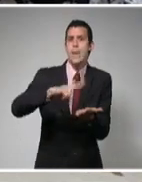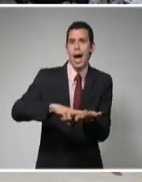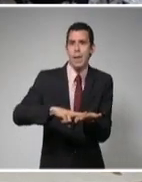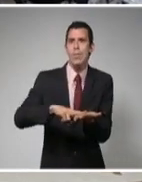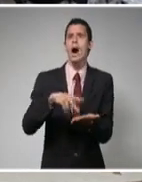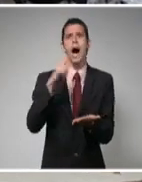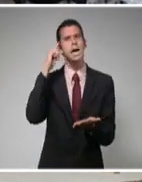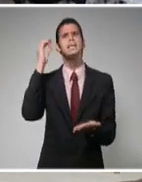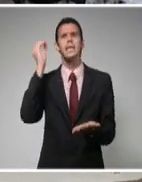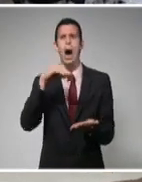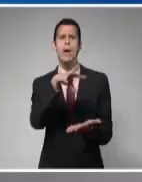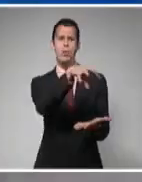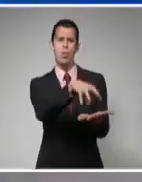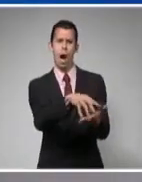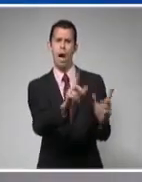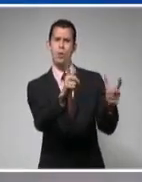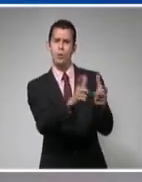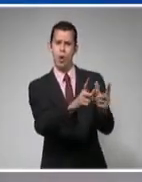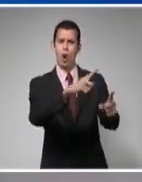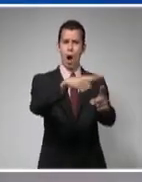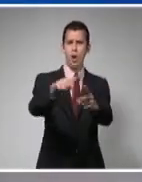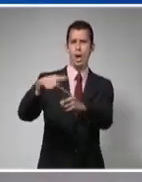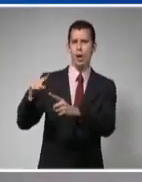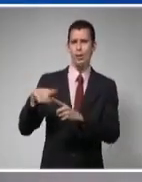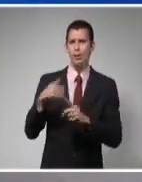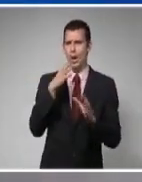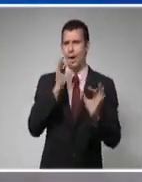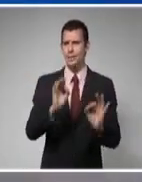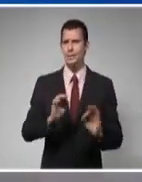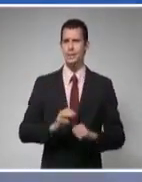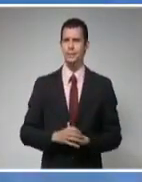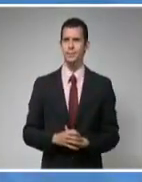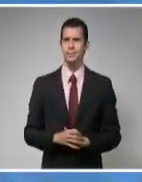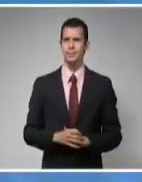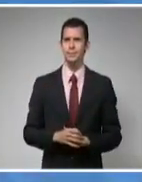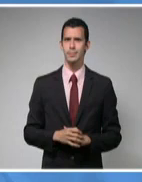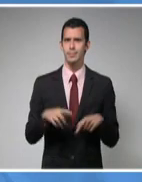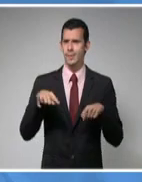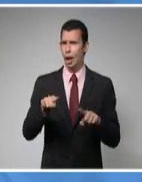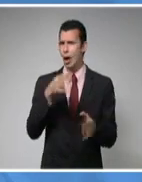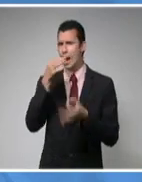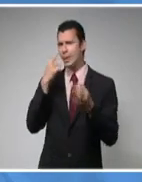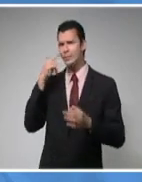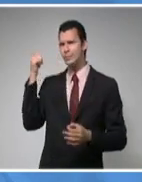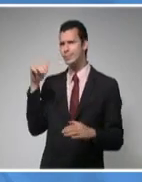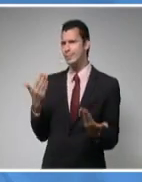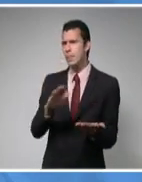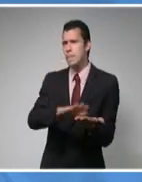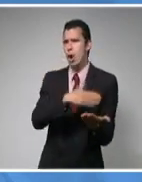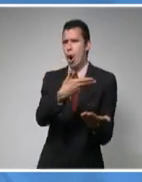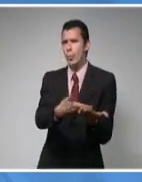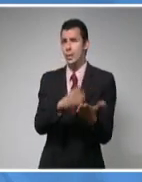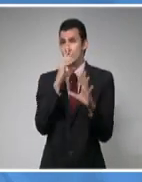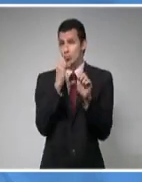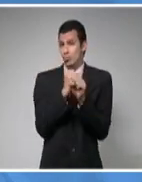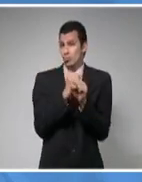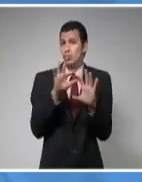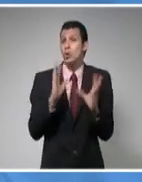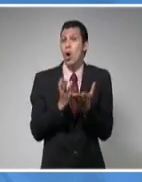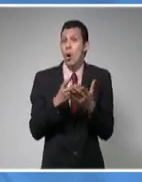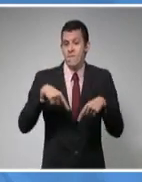Están evaluando varias propuestas. Les traigo los detalles de cada una de ellas. Vean. propuesta secreta de grandes